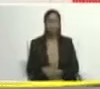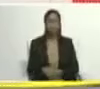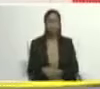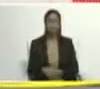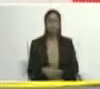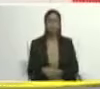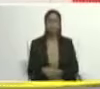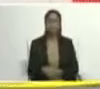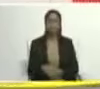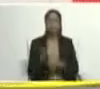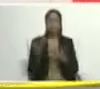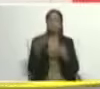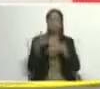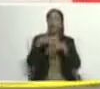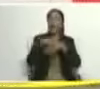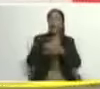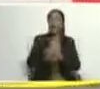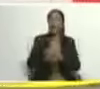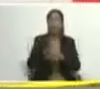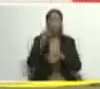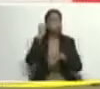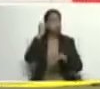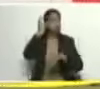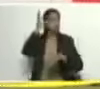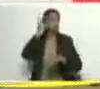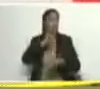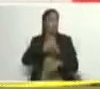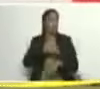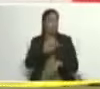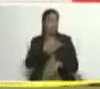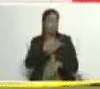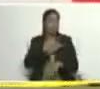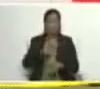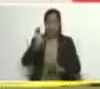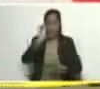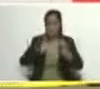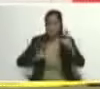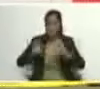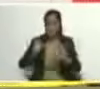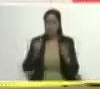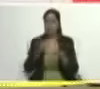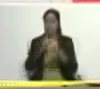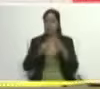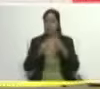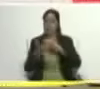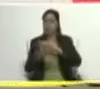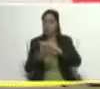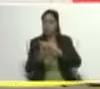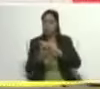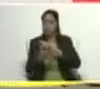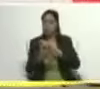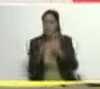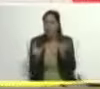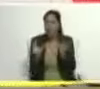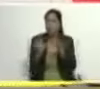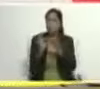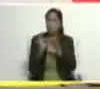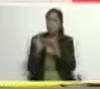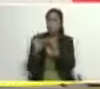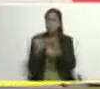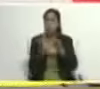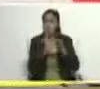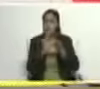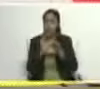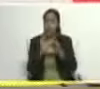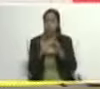para la integración del conocimiento universitario, de la ciencia, la tecnología, luego de haber logrado los